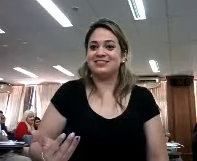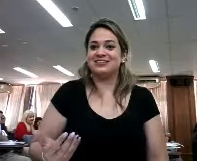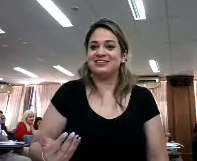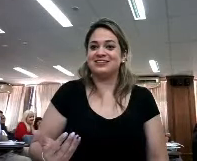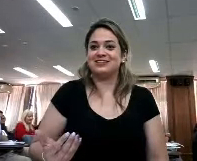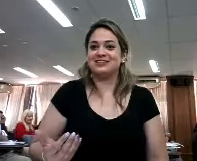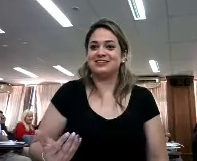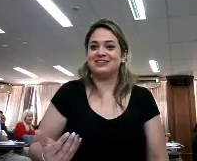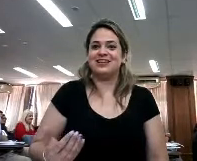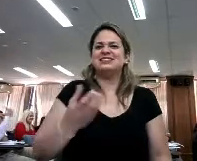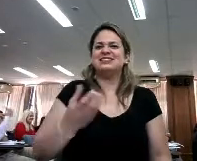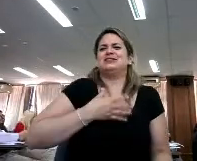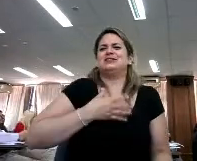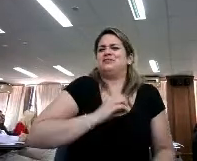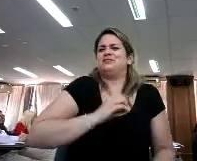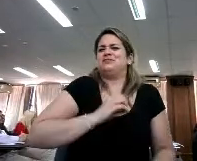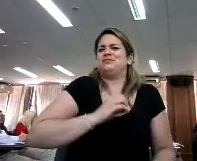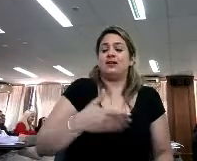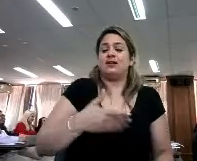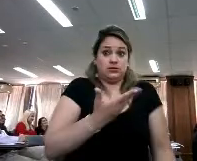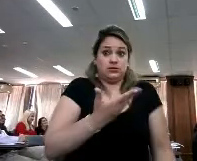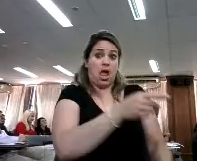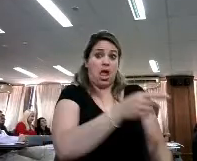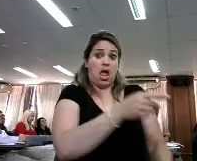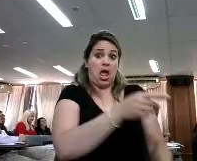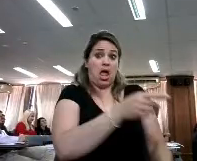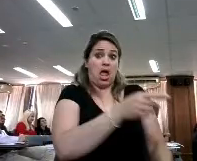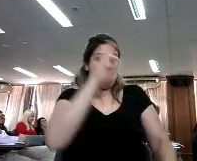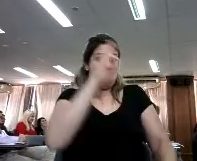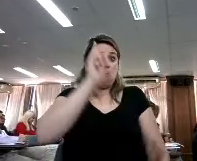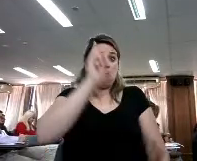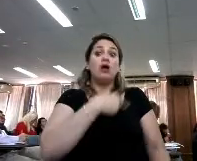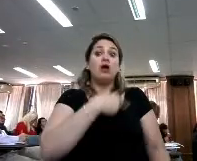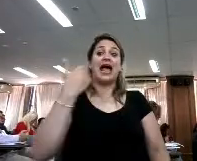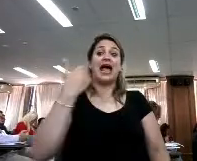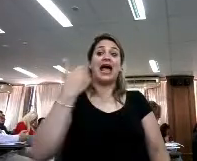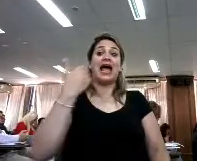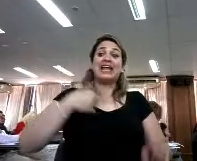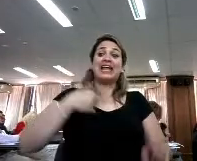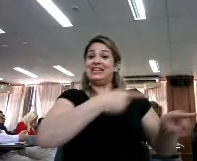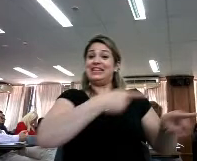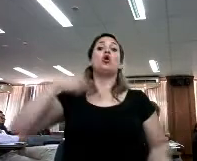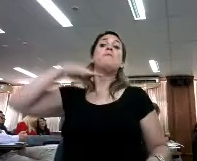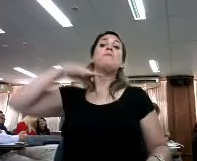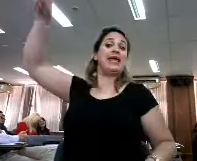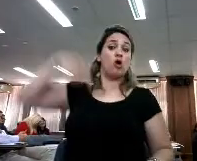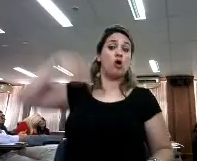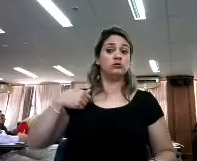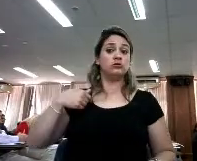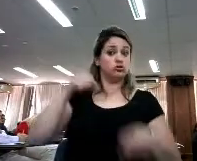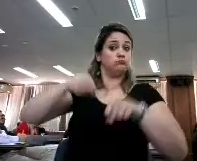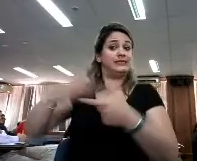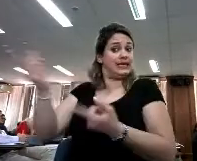¿Y por qué? Si ella no la está utilizando en estos días, va a estar en Argentina incluso.